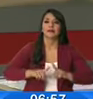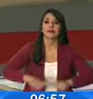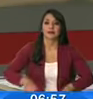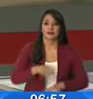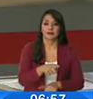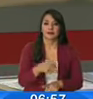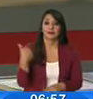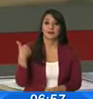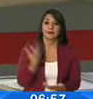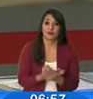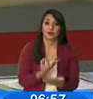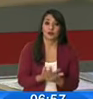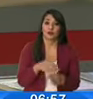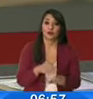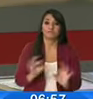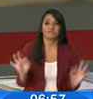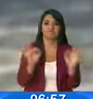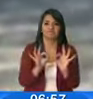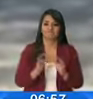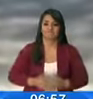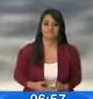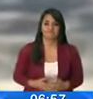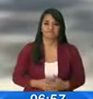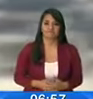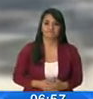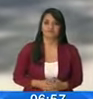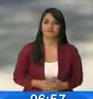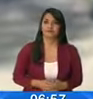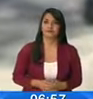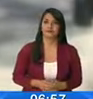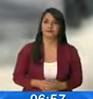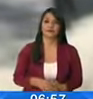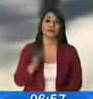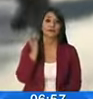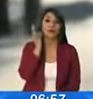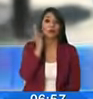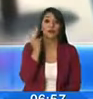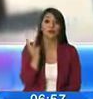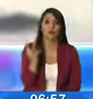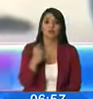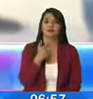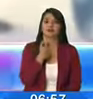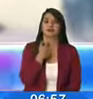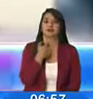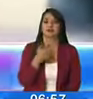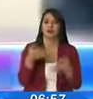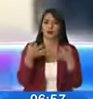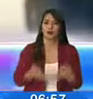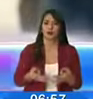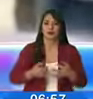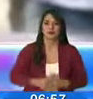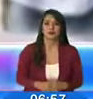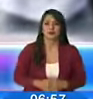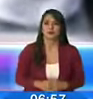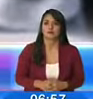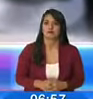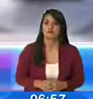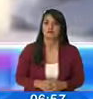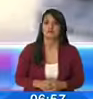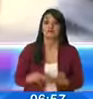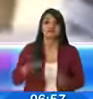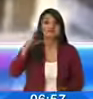tenían documentos de respaldo. Veamos. A estas dos mujeres como que la ley les cayó. Cuando menos imaginaban